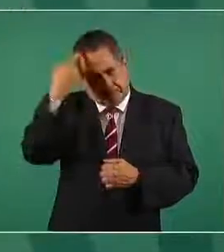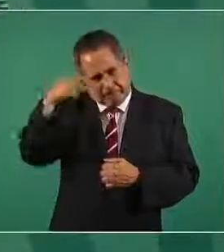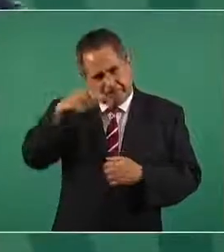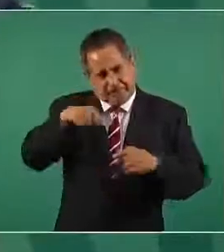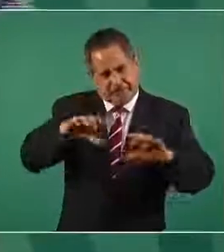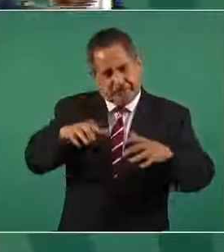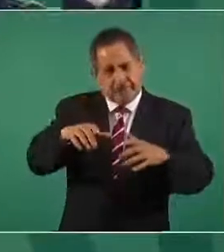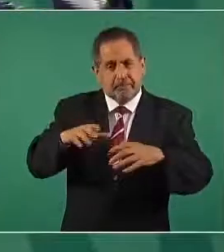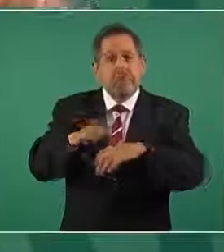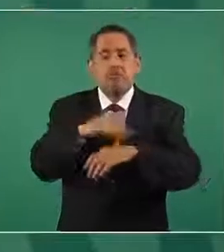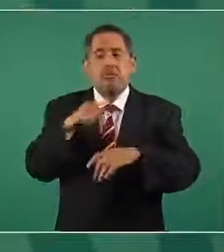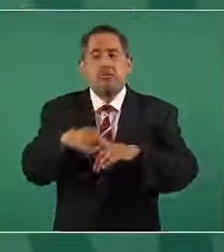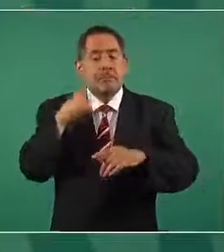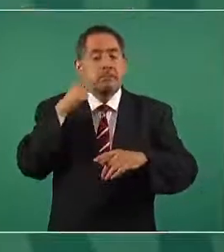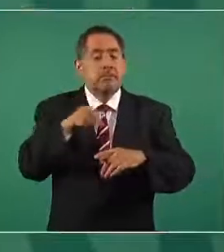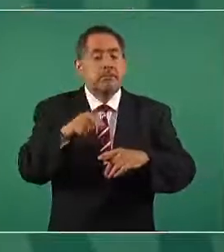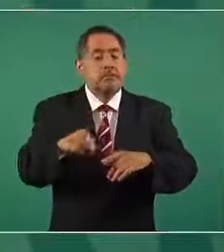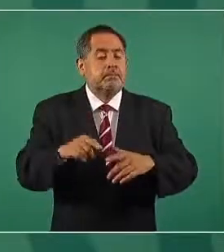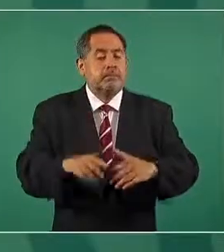montaban